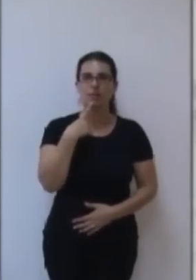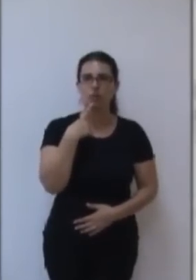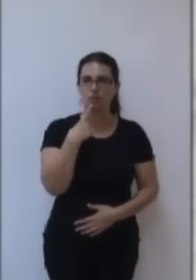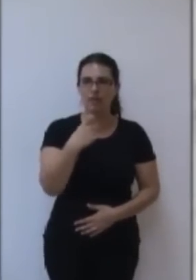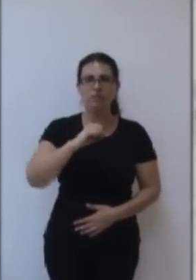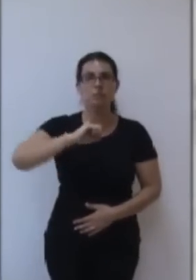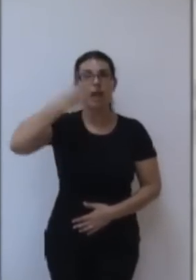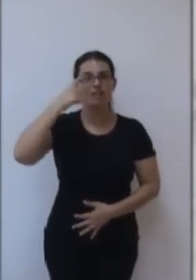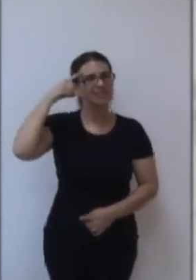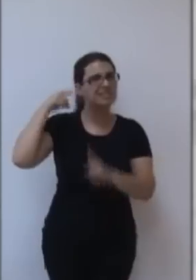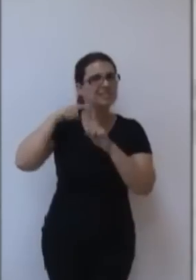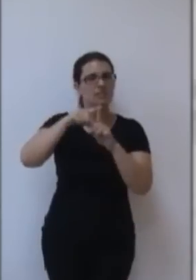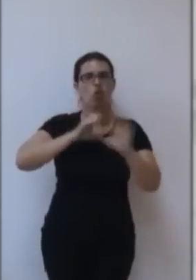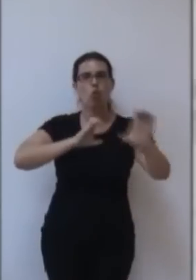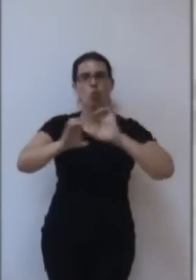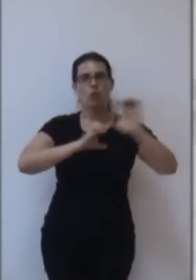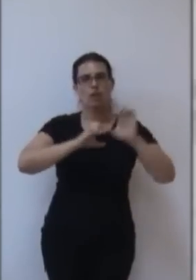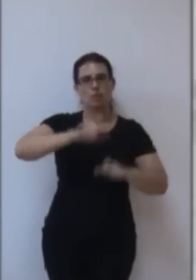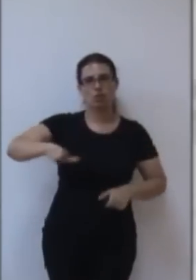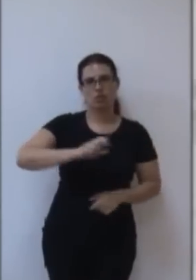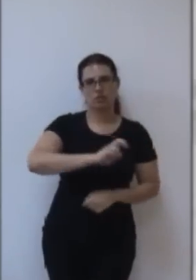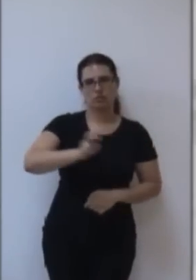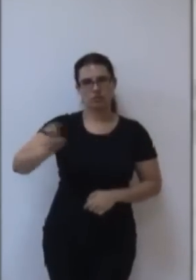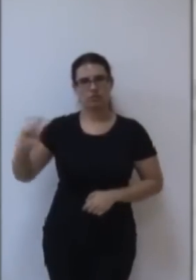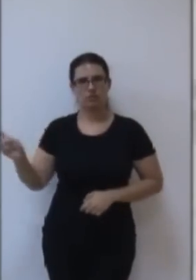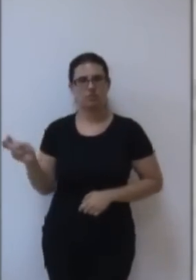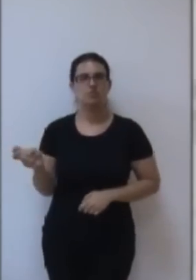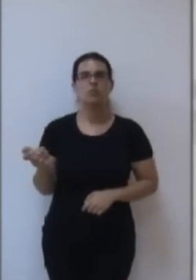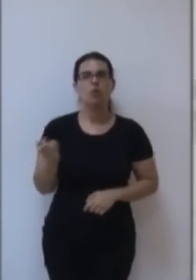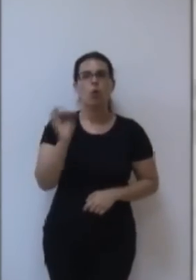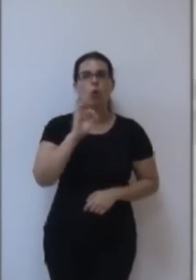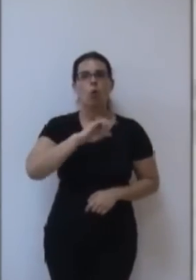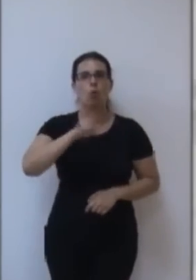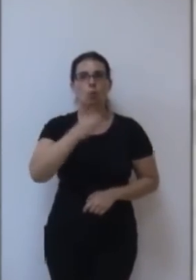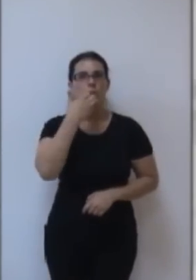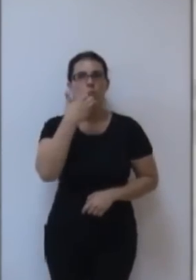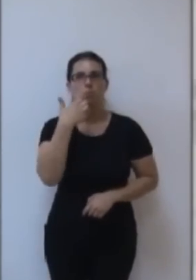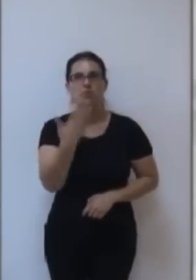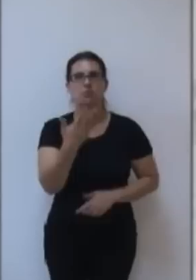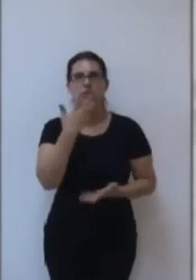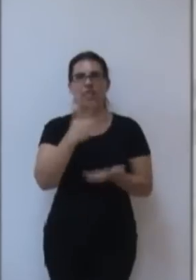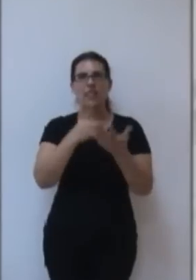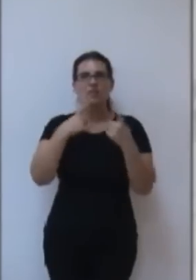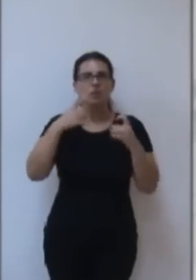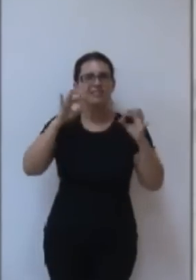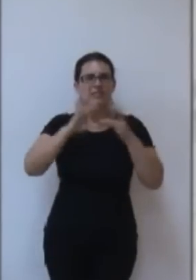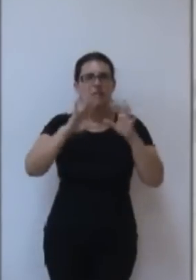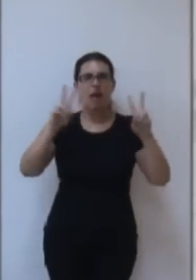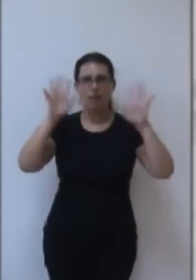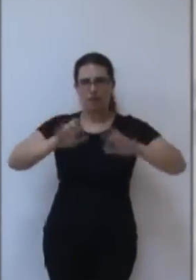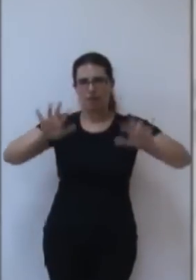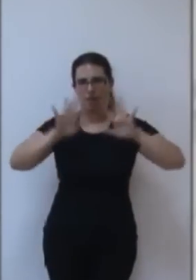principalmente para comunicarse con otras personas. Puede tener también dificultades a nivel de aprendizaje,